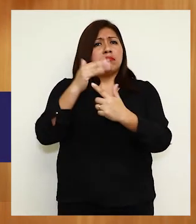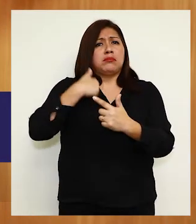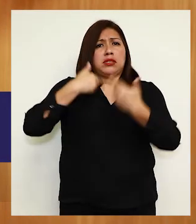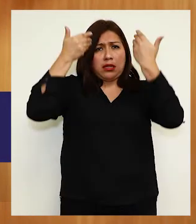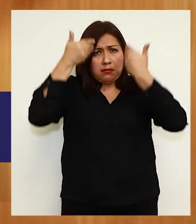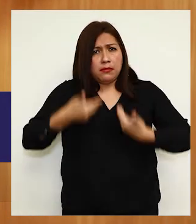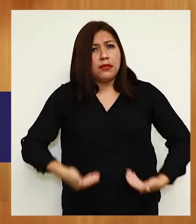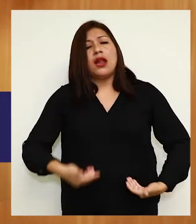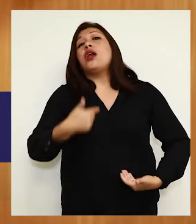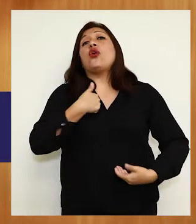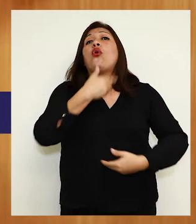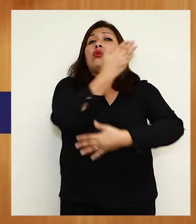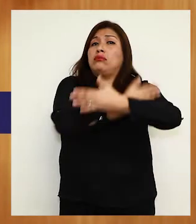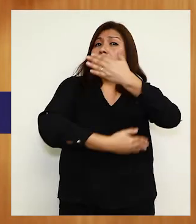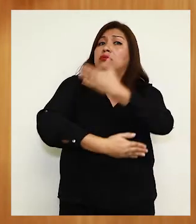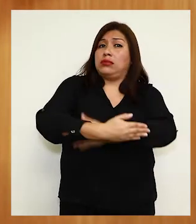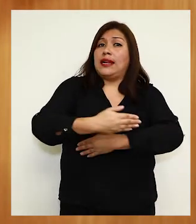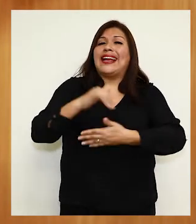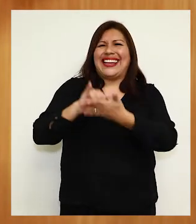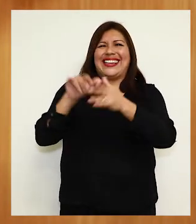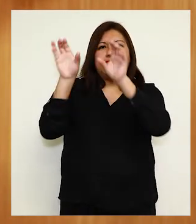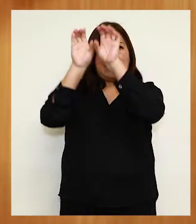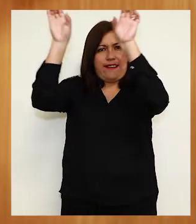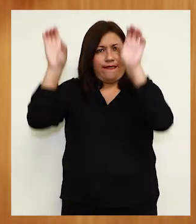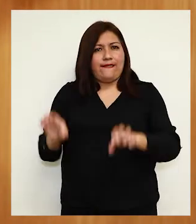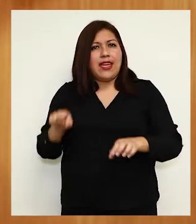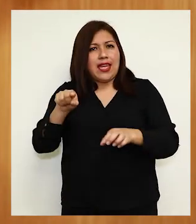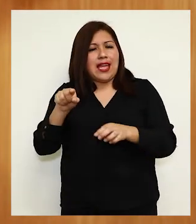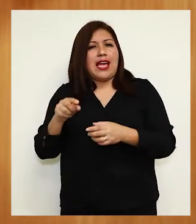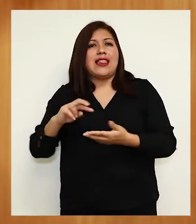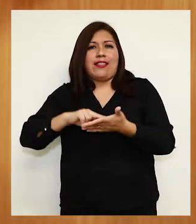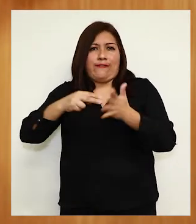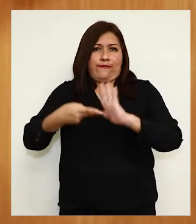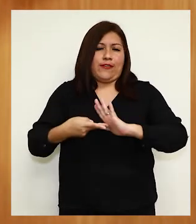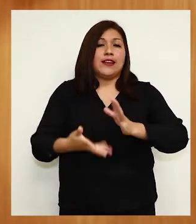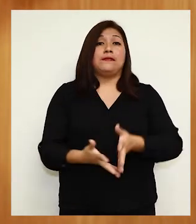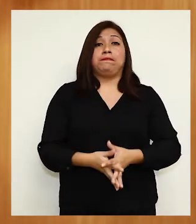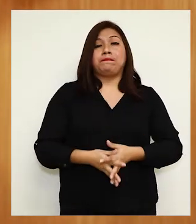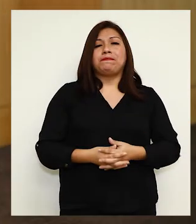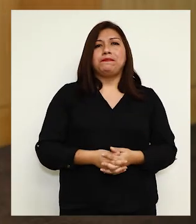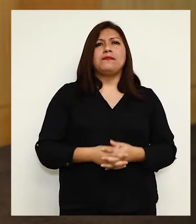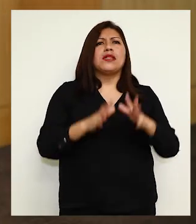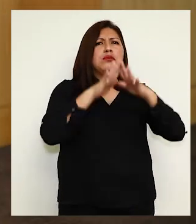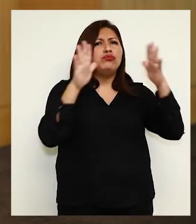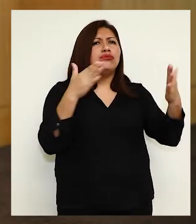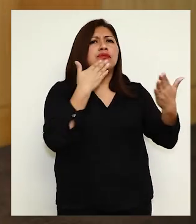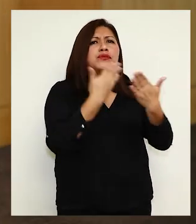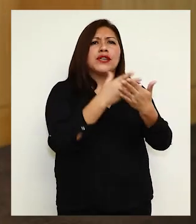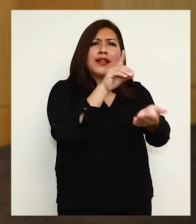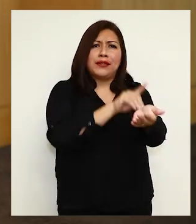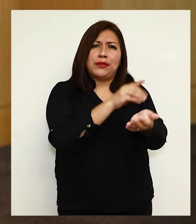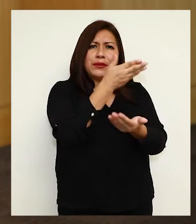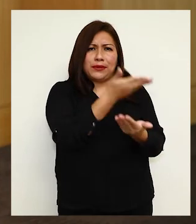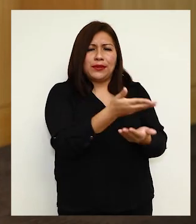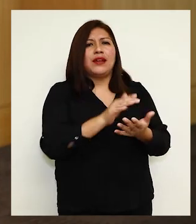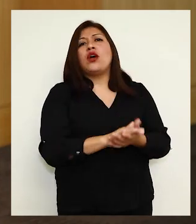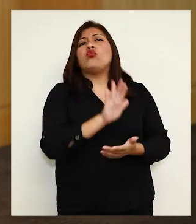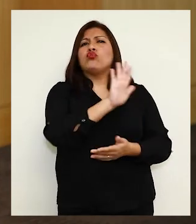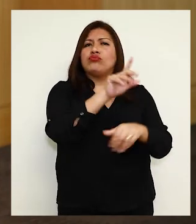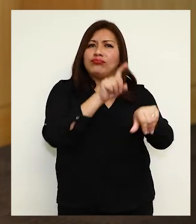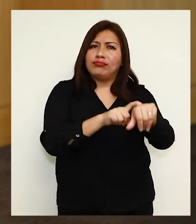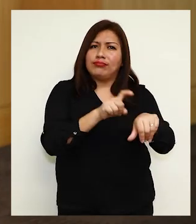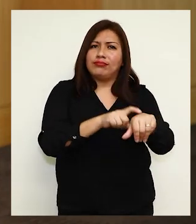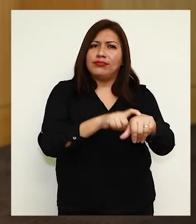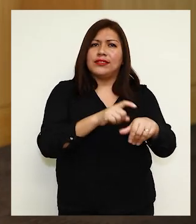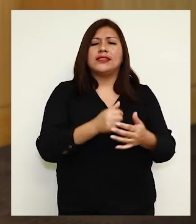evidencia y constancia de que realmente está acreditada su condición de discapacidad. Bien, muchísimas gracias, doctora, por